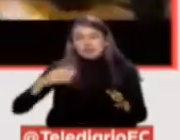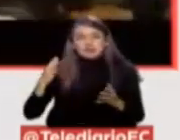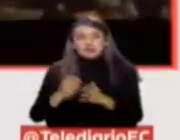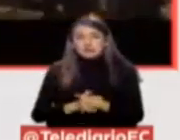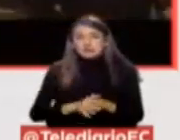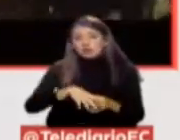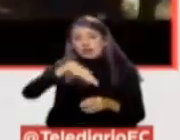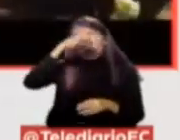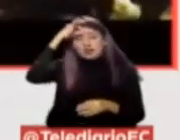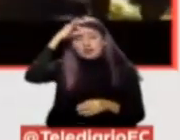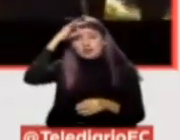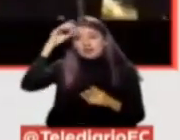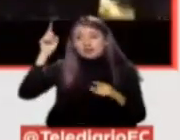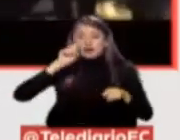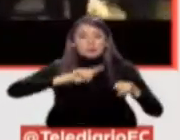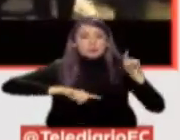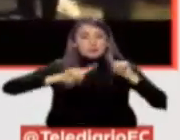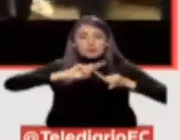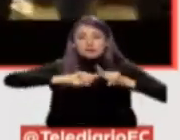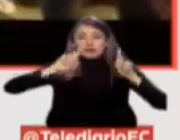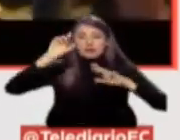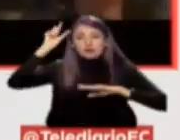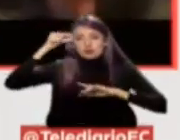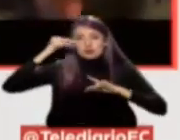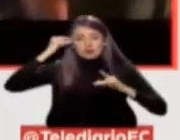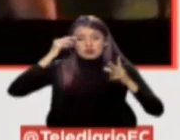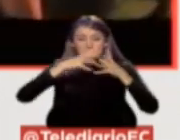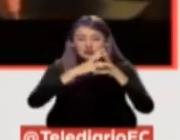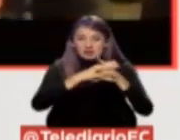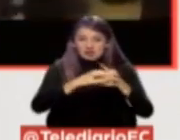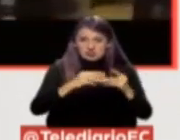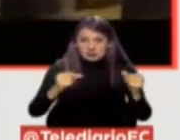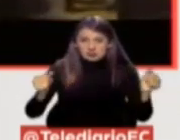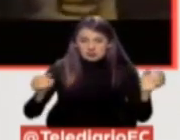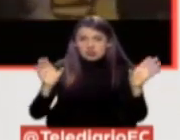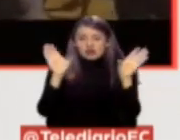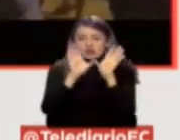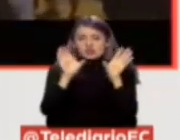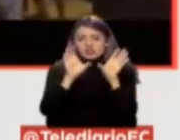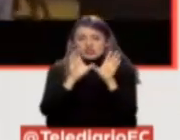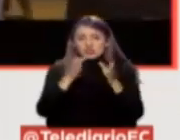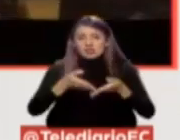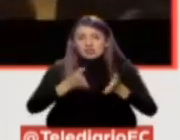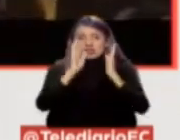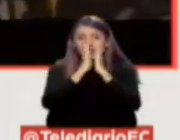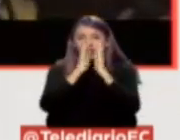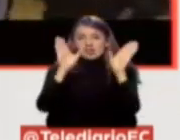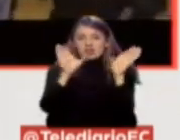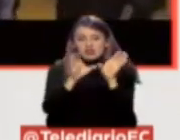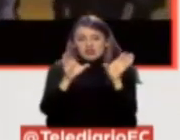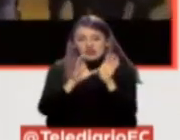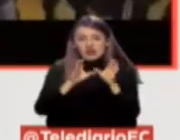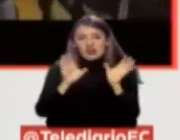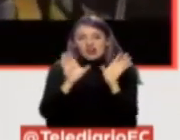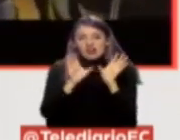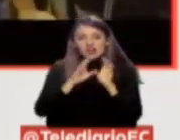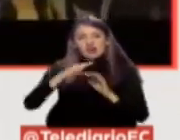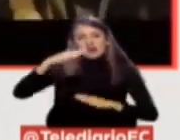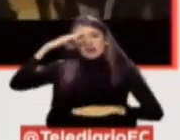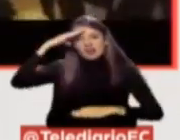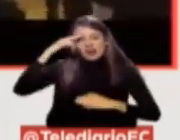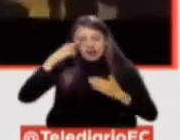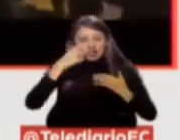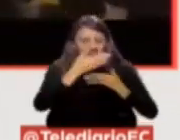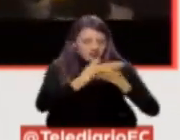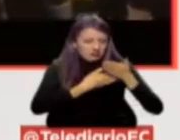ecuatoriana. Por eso el gobierno ha planteado algunas soluciones. Uno, récord policial para que no entren los delincuentes. Dos, un censo para ver cuál es la